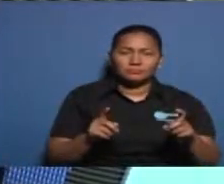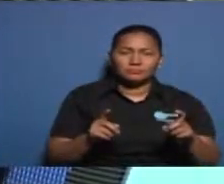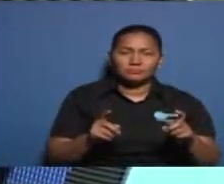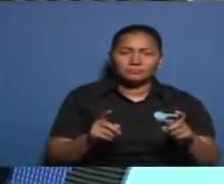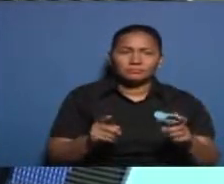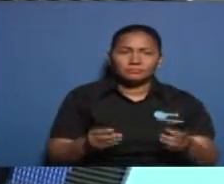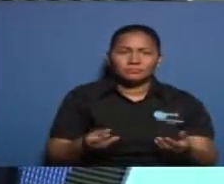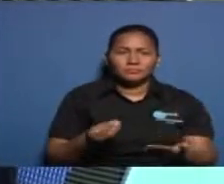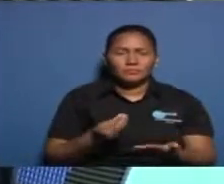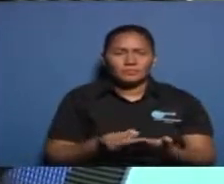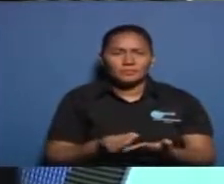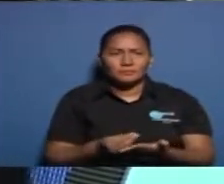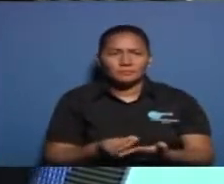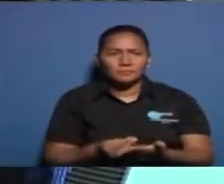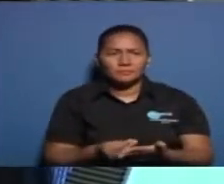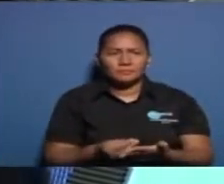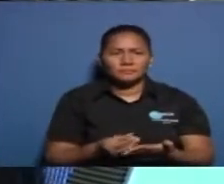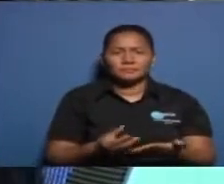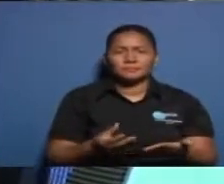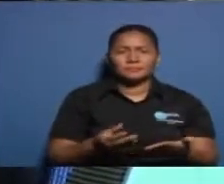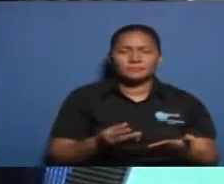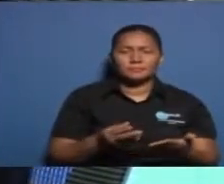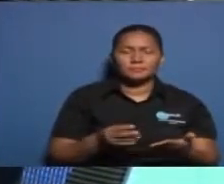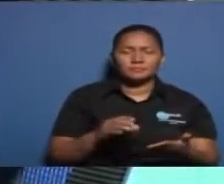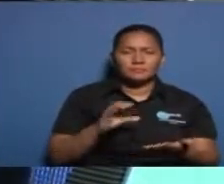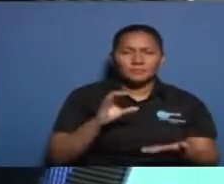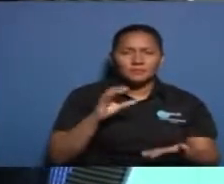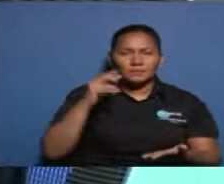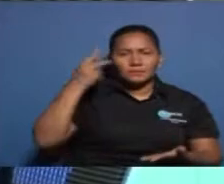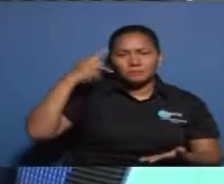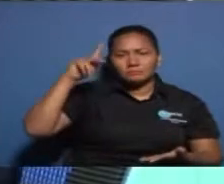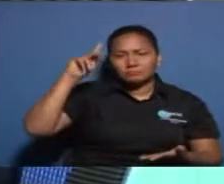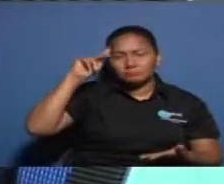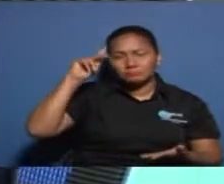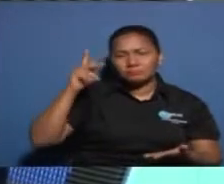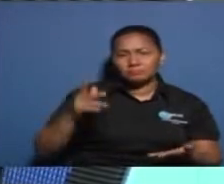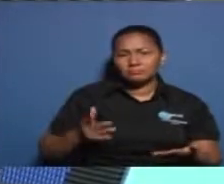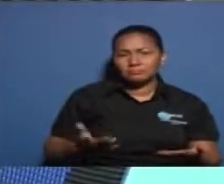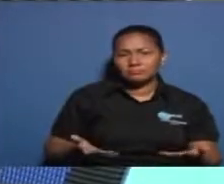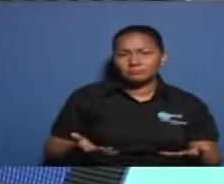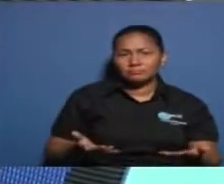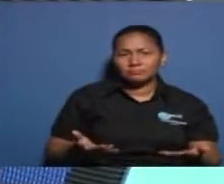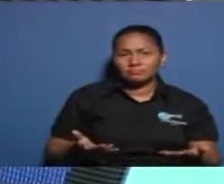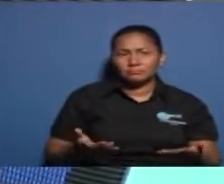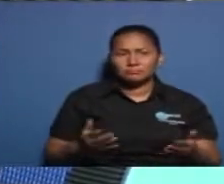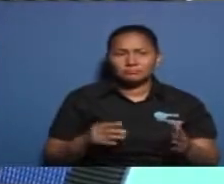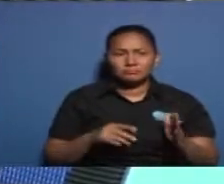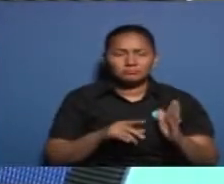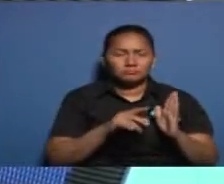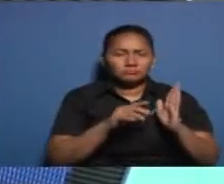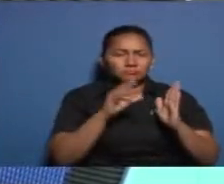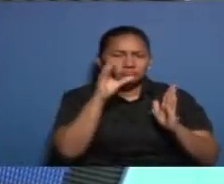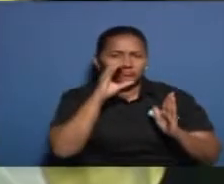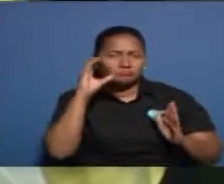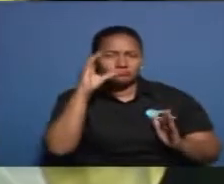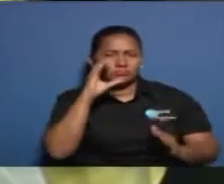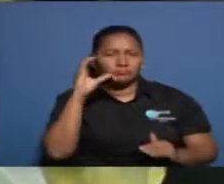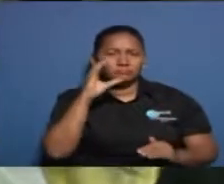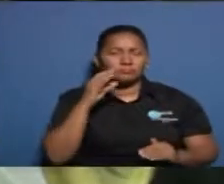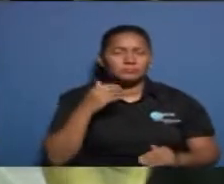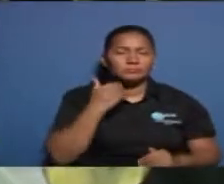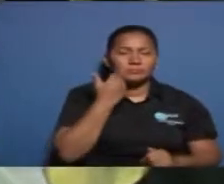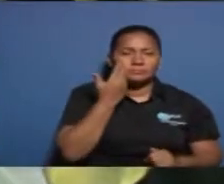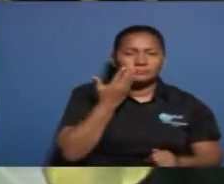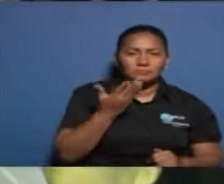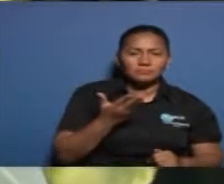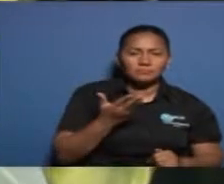políticos a través de algunas normativas que han que han buscado es ojo facilitar y